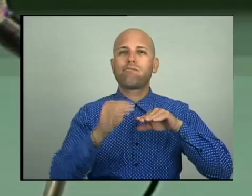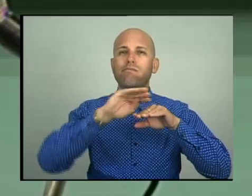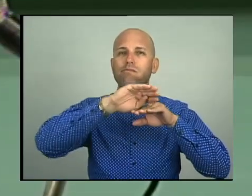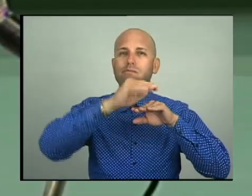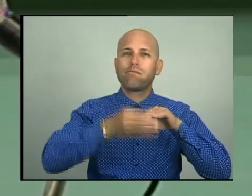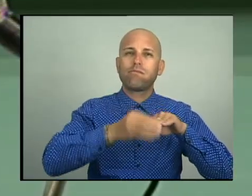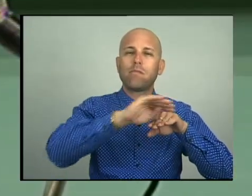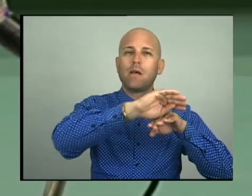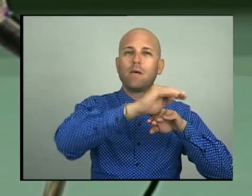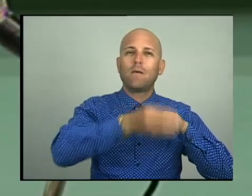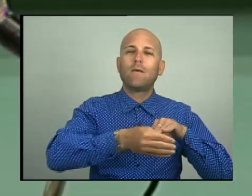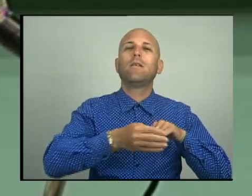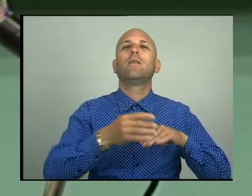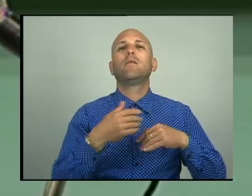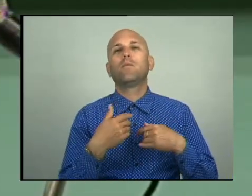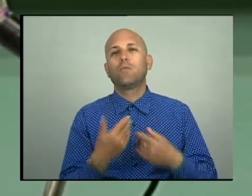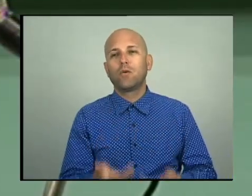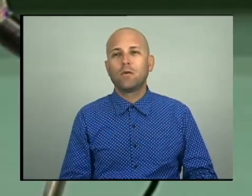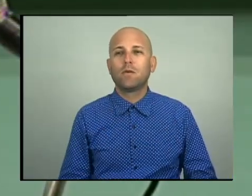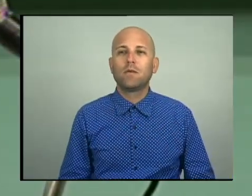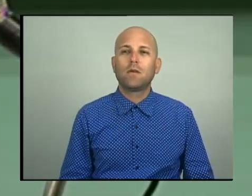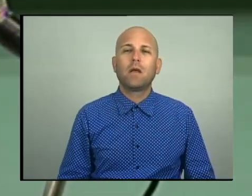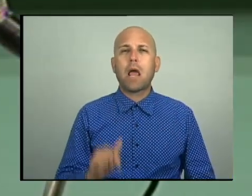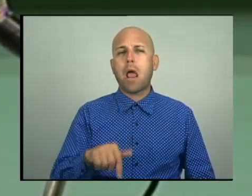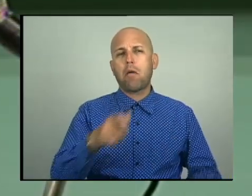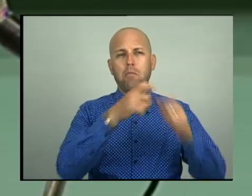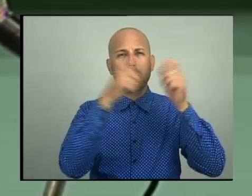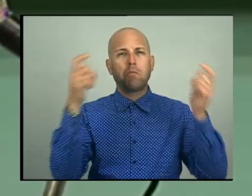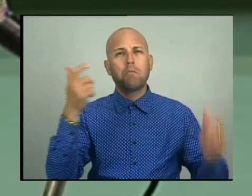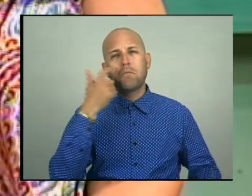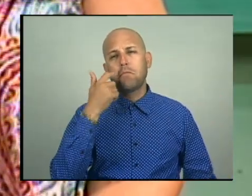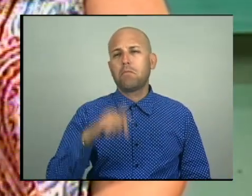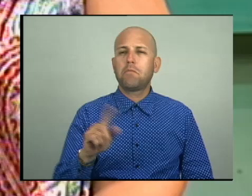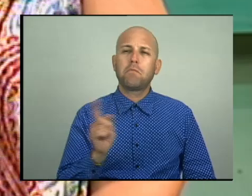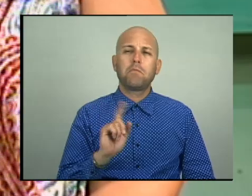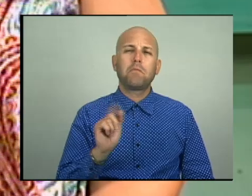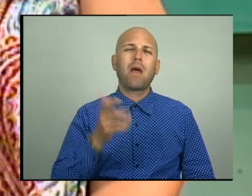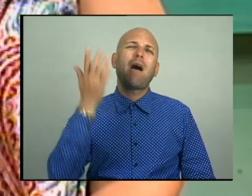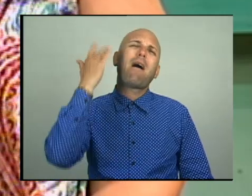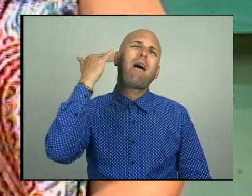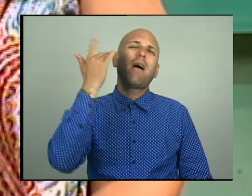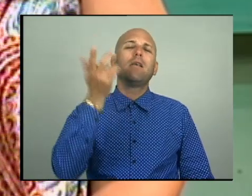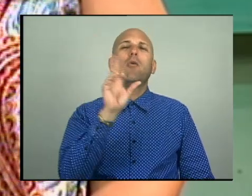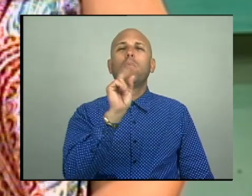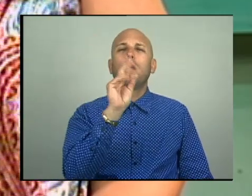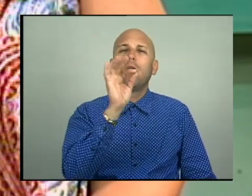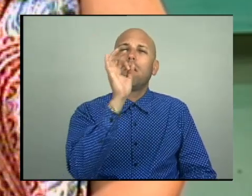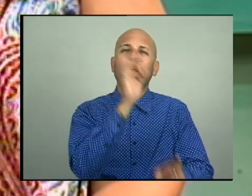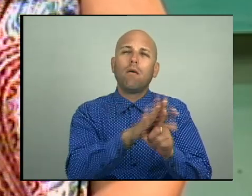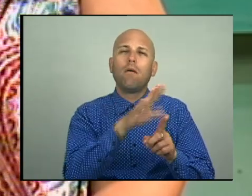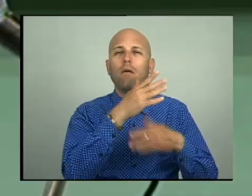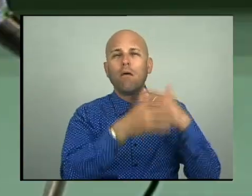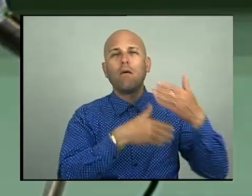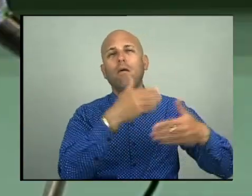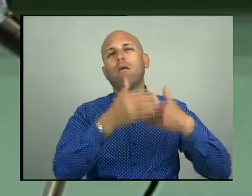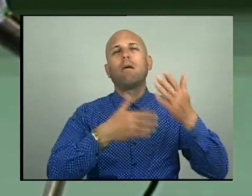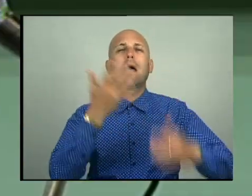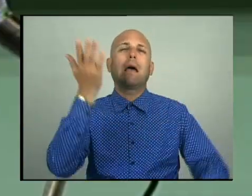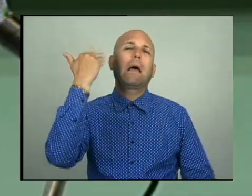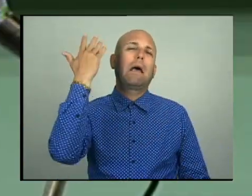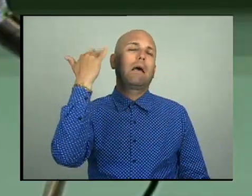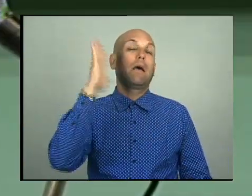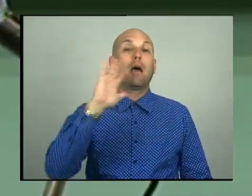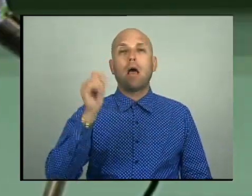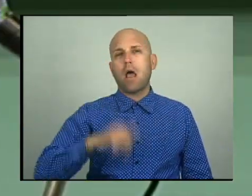llamaban así uñas en vidrio reloj. Pero eso prácticamente en realidad ya no se ve. No podemos esperar a que dar eso para diagnosticar un falón. En realidad la